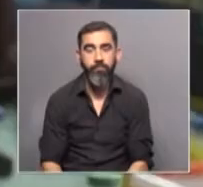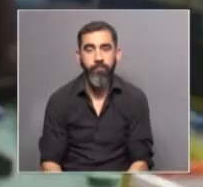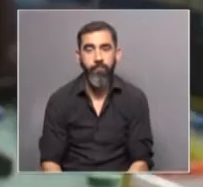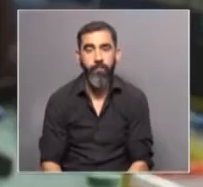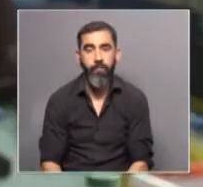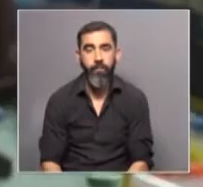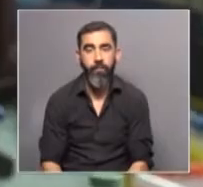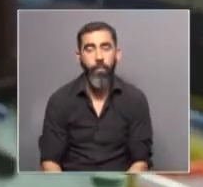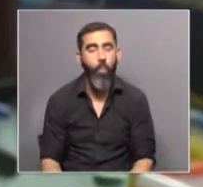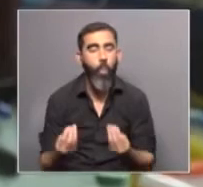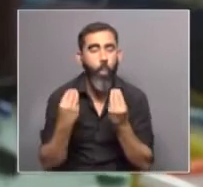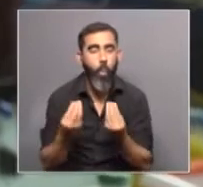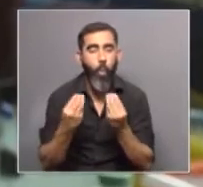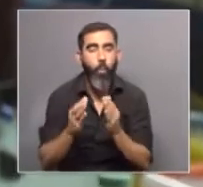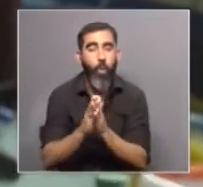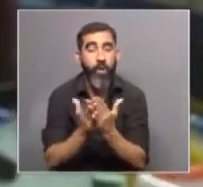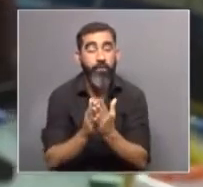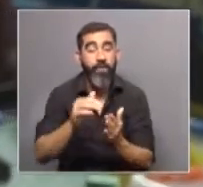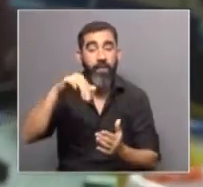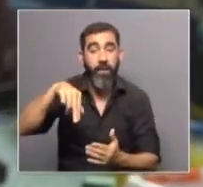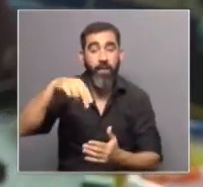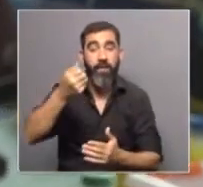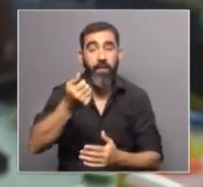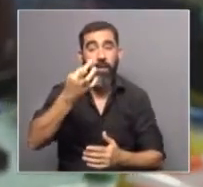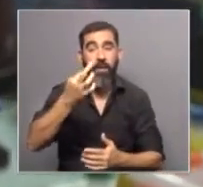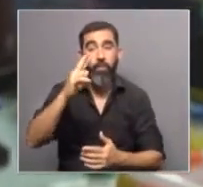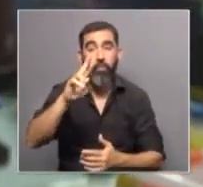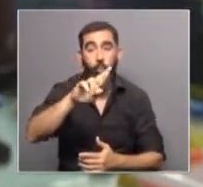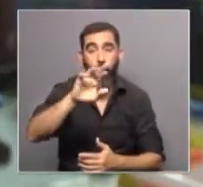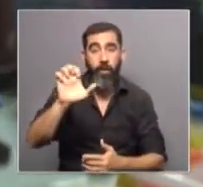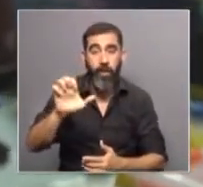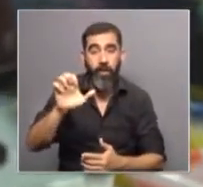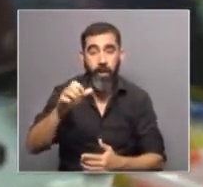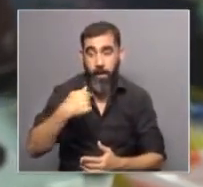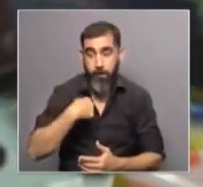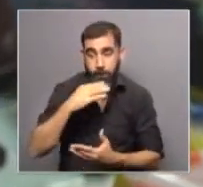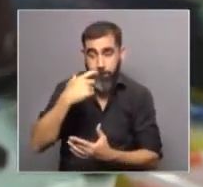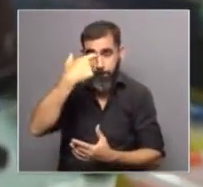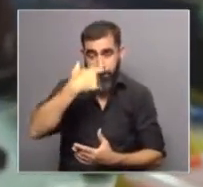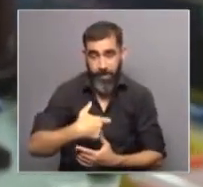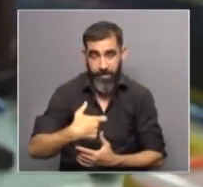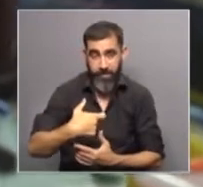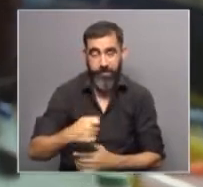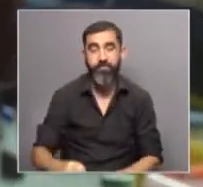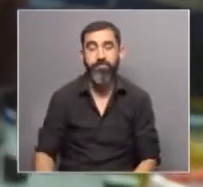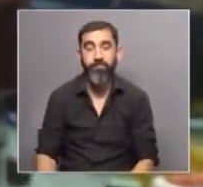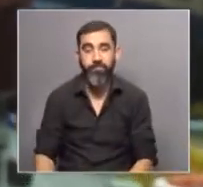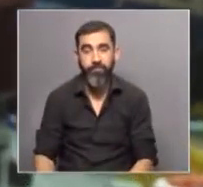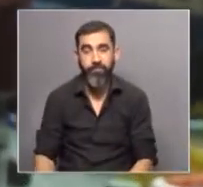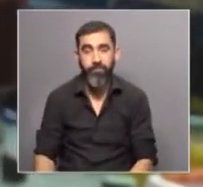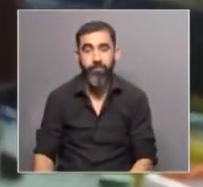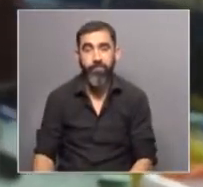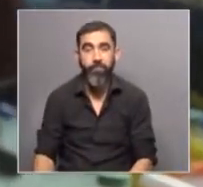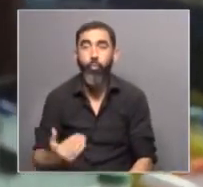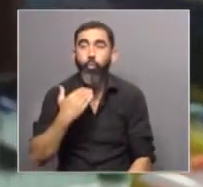¿Cómo llegó la revista Nature a toparse en mi persona? Esa parte no la